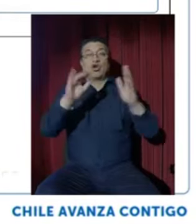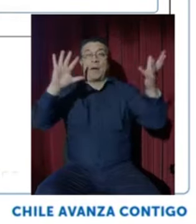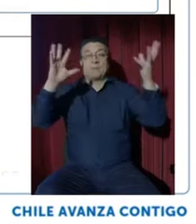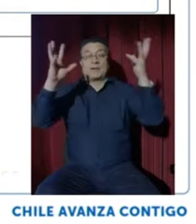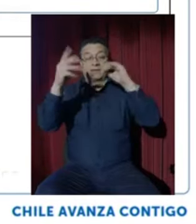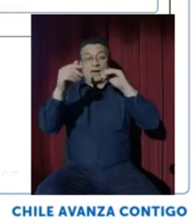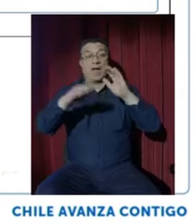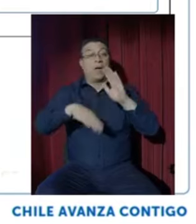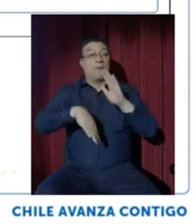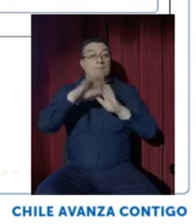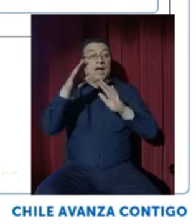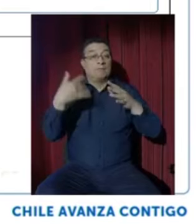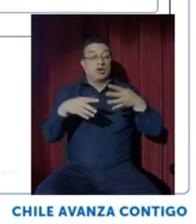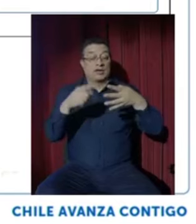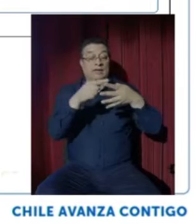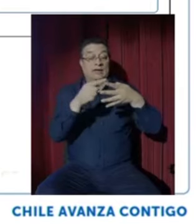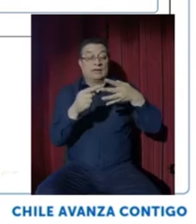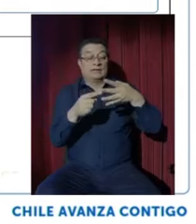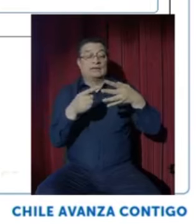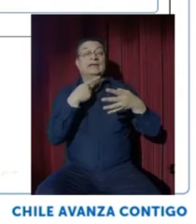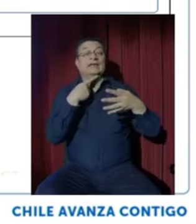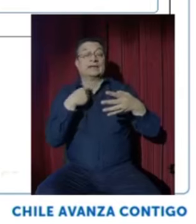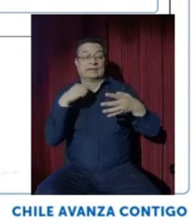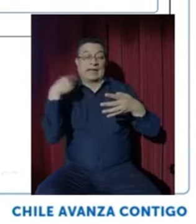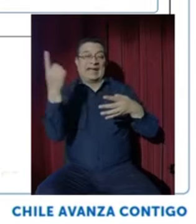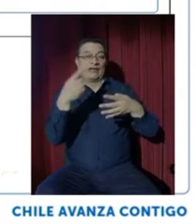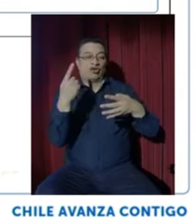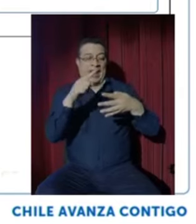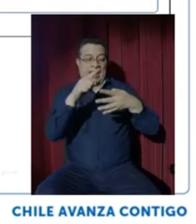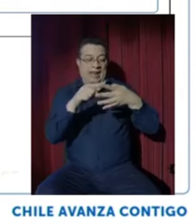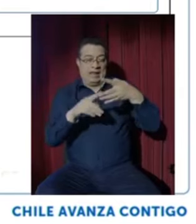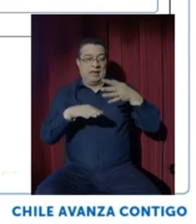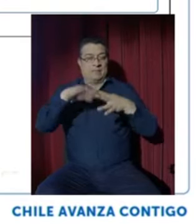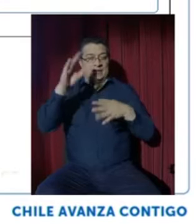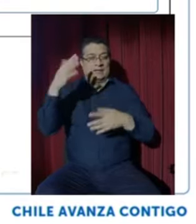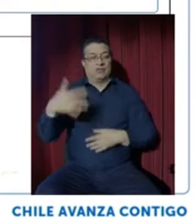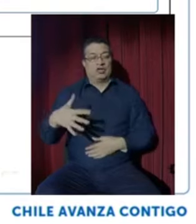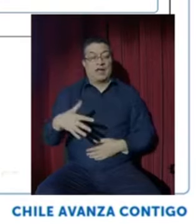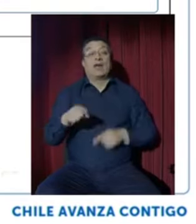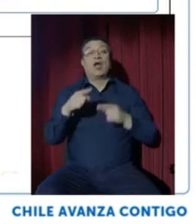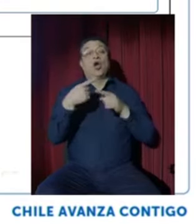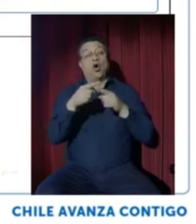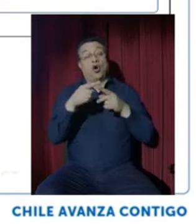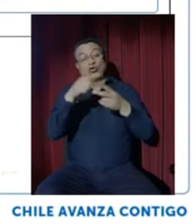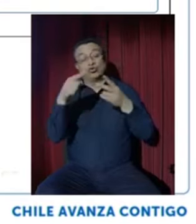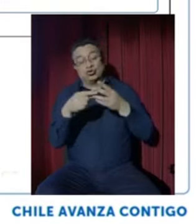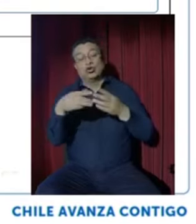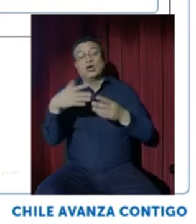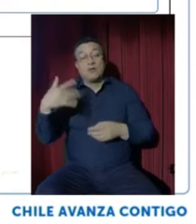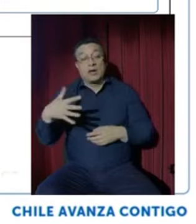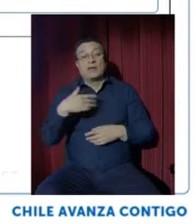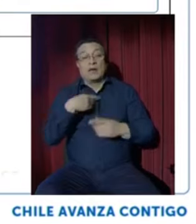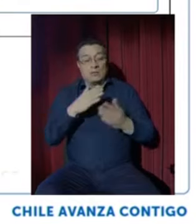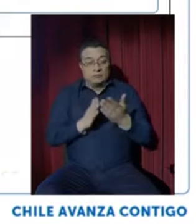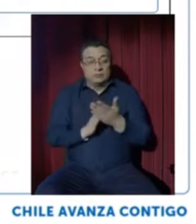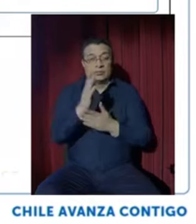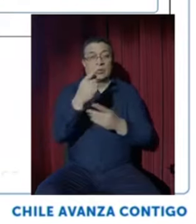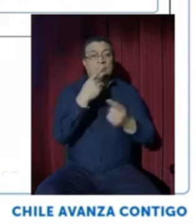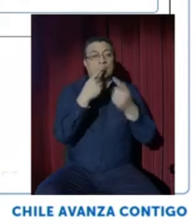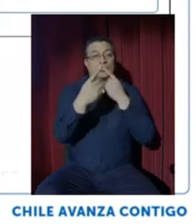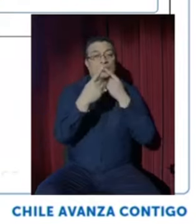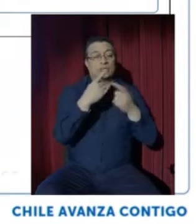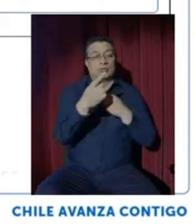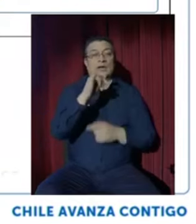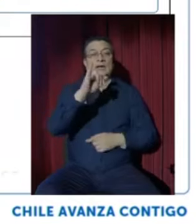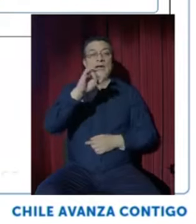todo aquellos que son de interés nacional como otro hito importante es el inicio de la consulta indígena en